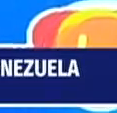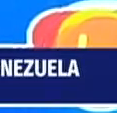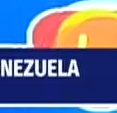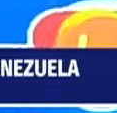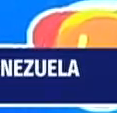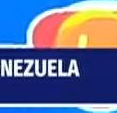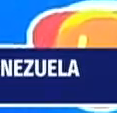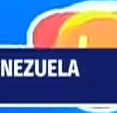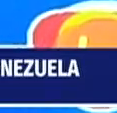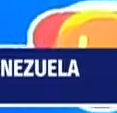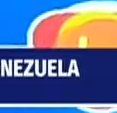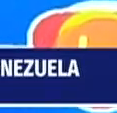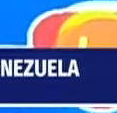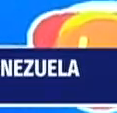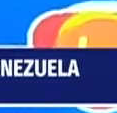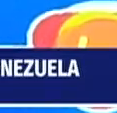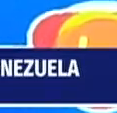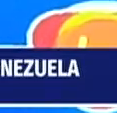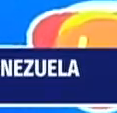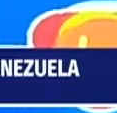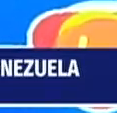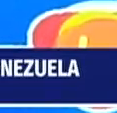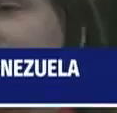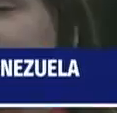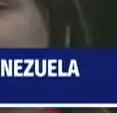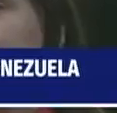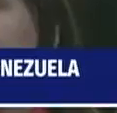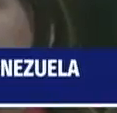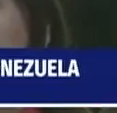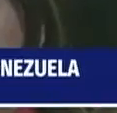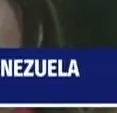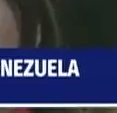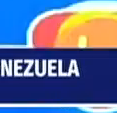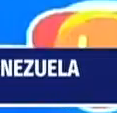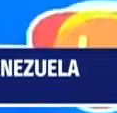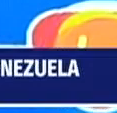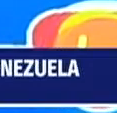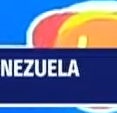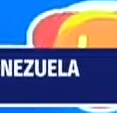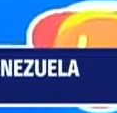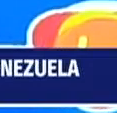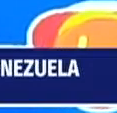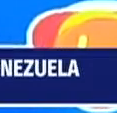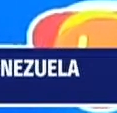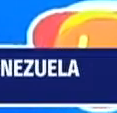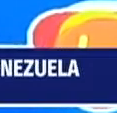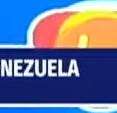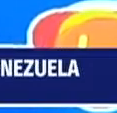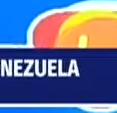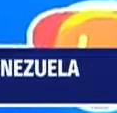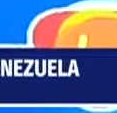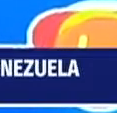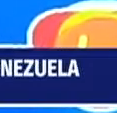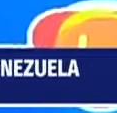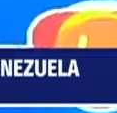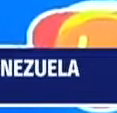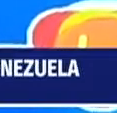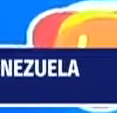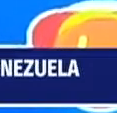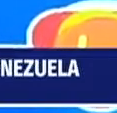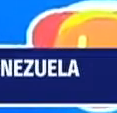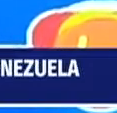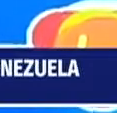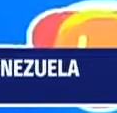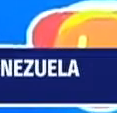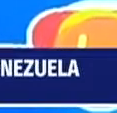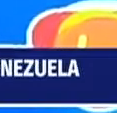García Carneiro y su señora esposa, gobernador del Estado Vargas, la viceministra de Turismo Internacional, María Eugenia Carrasquel,